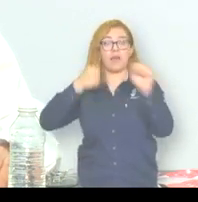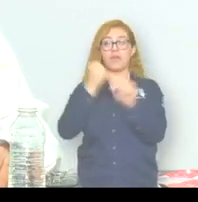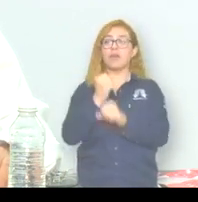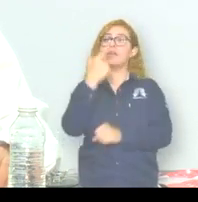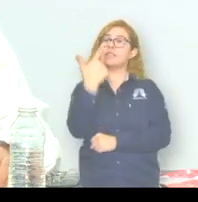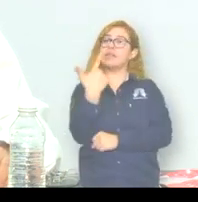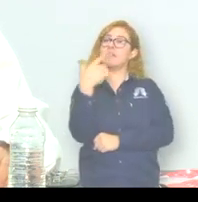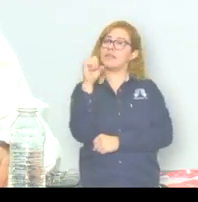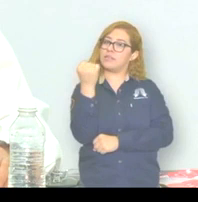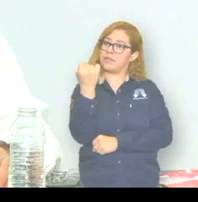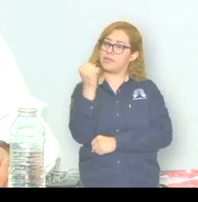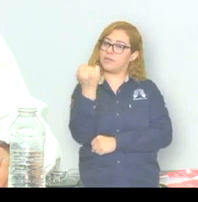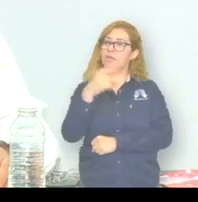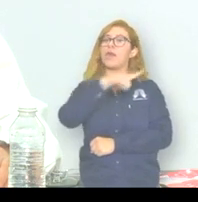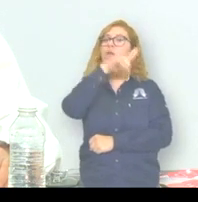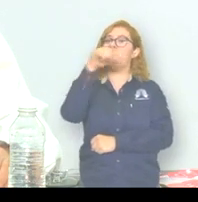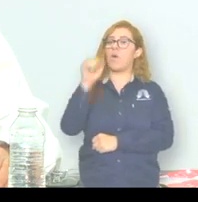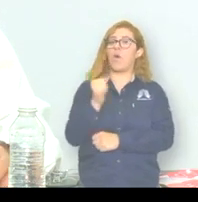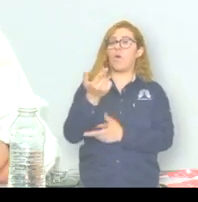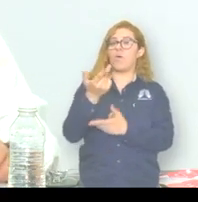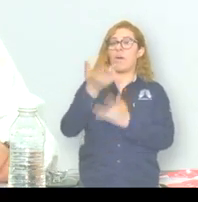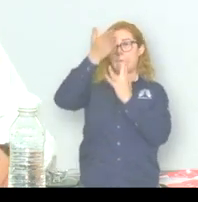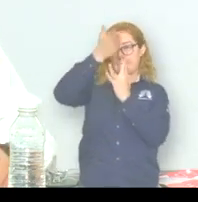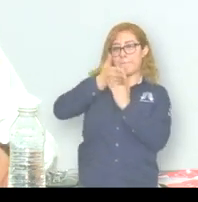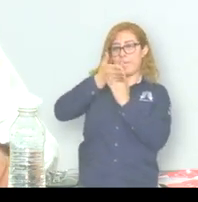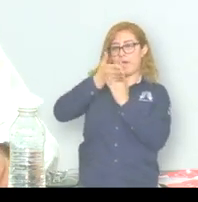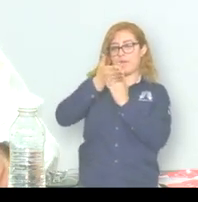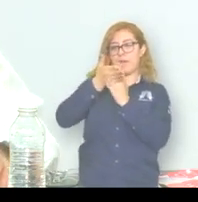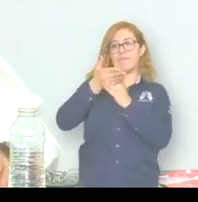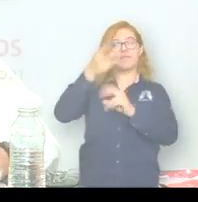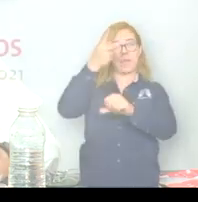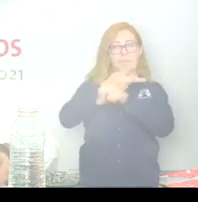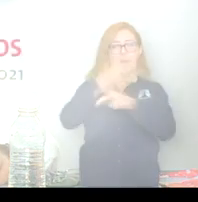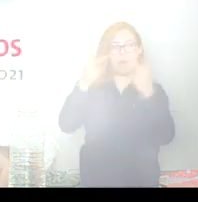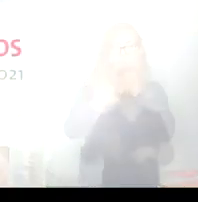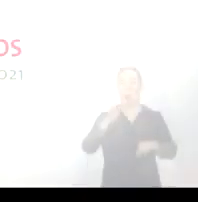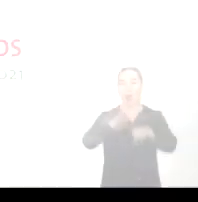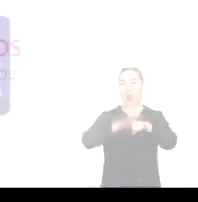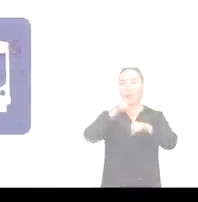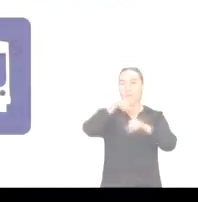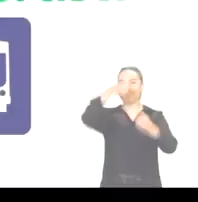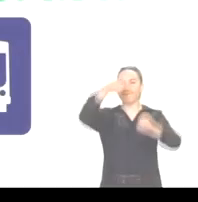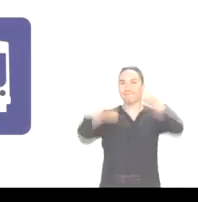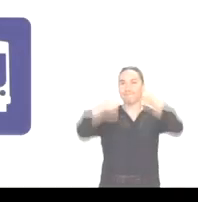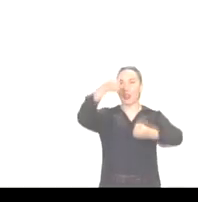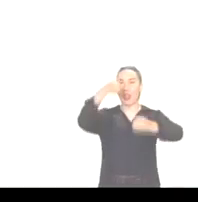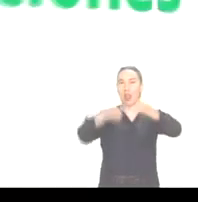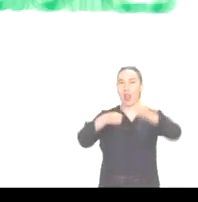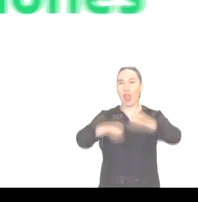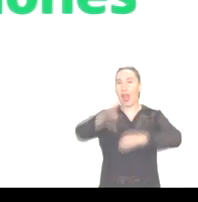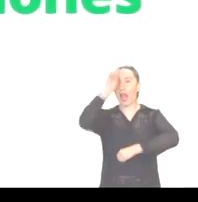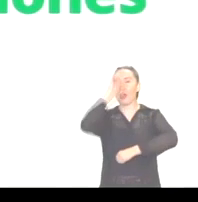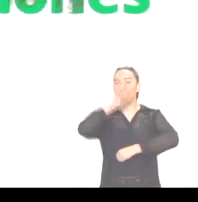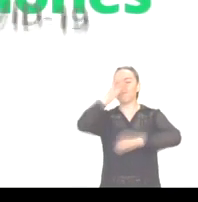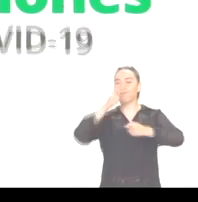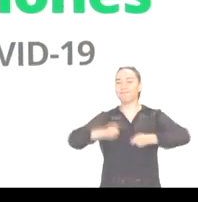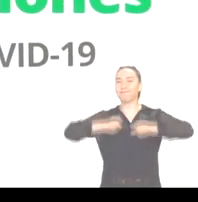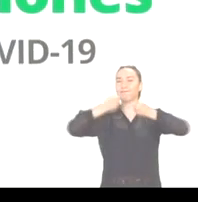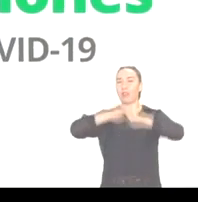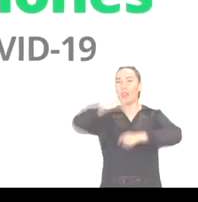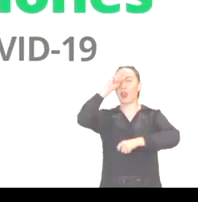7 de septiembre y la media superior el día 21 de septiembre. Amigo transportista, te damos las